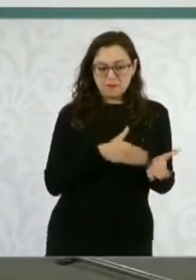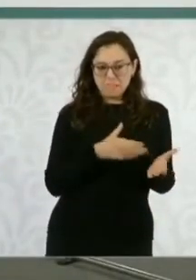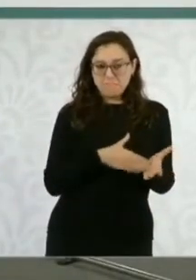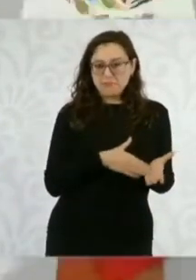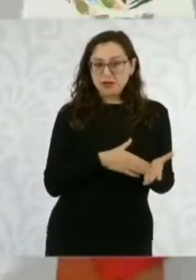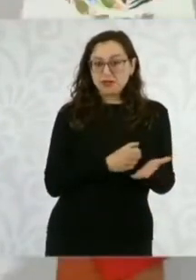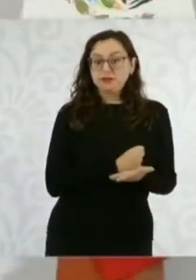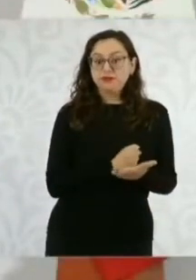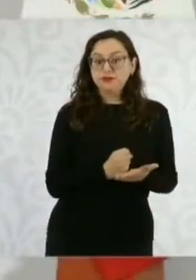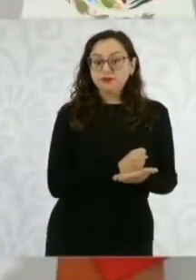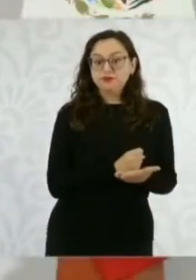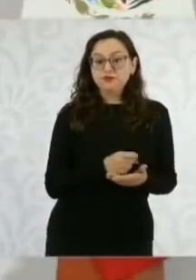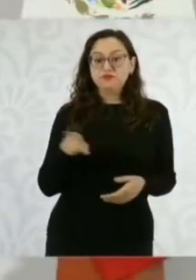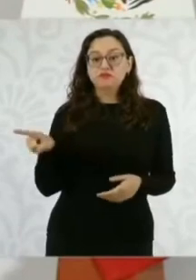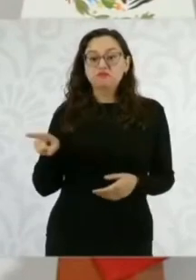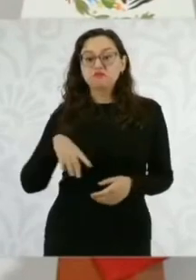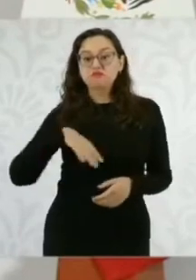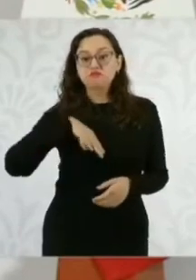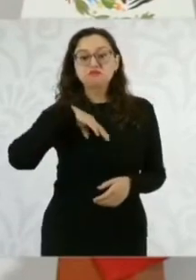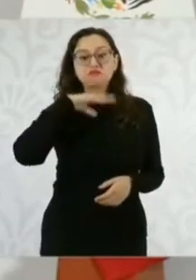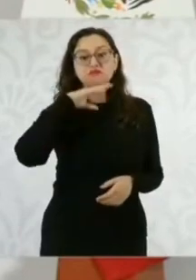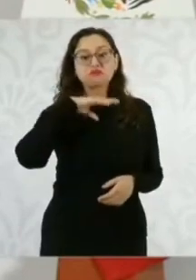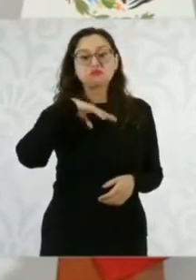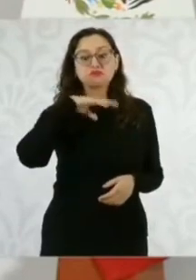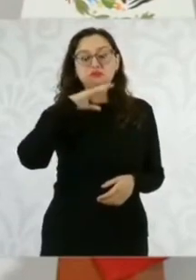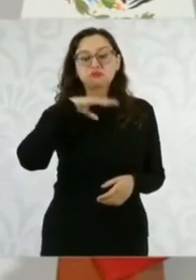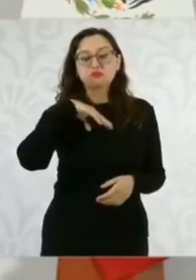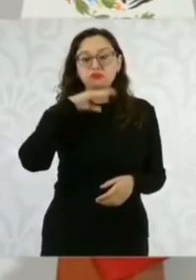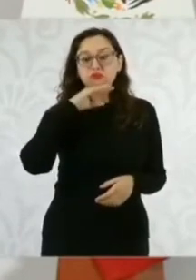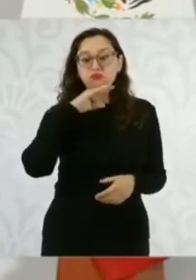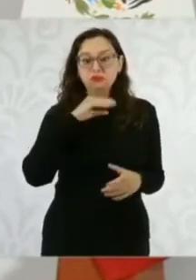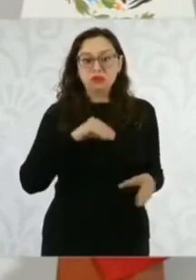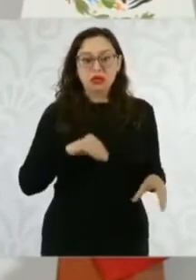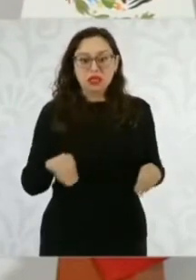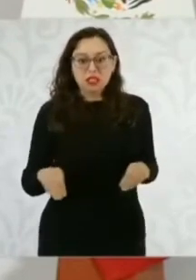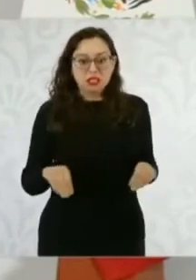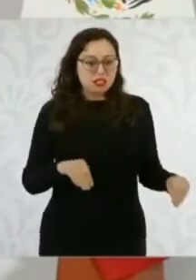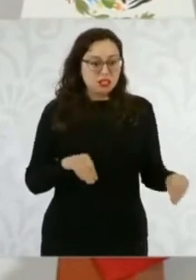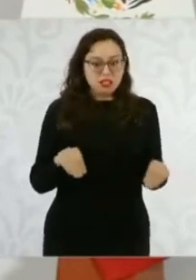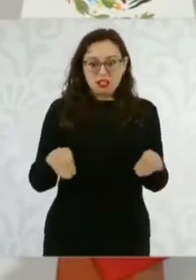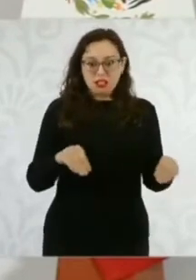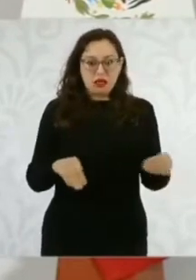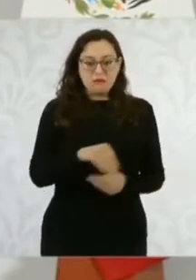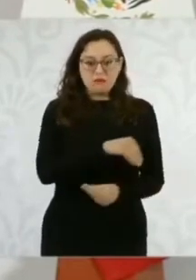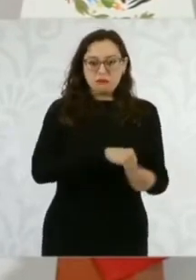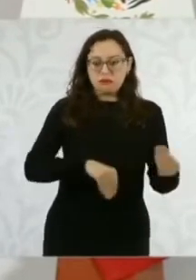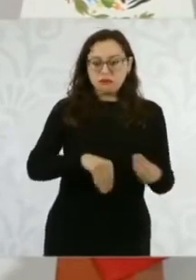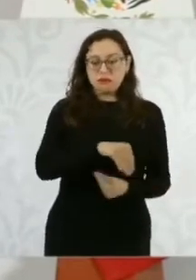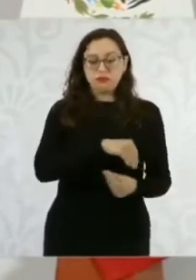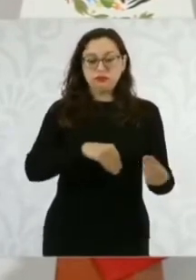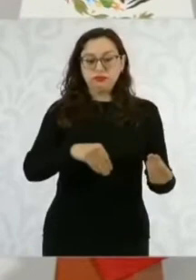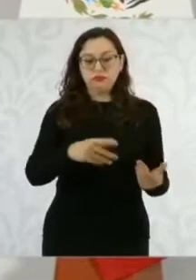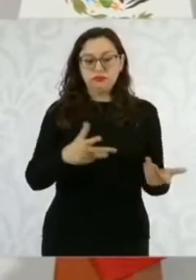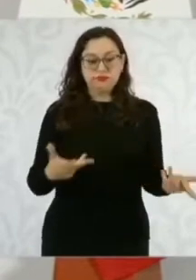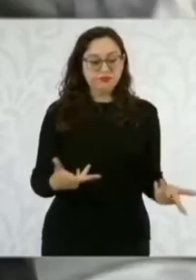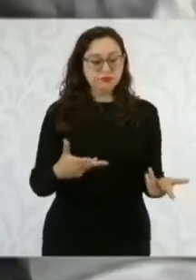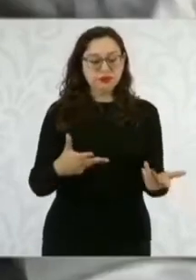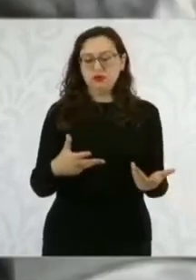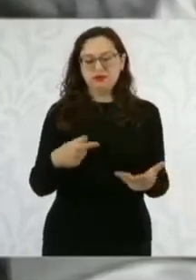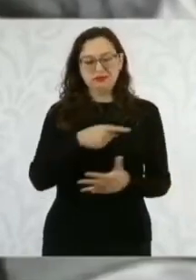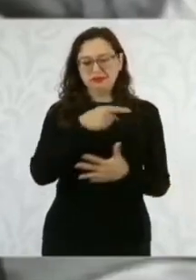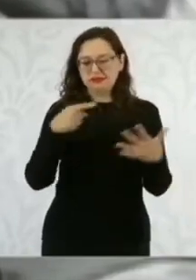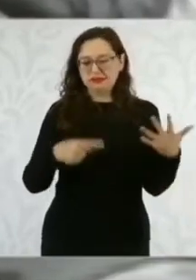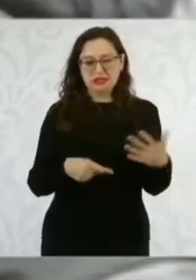y sacan el crédito a su nombre para empezar a tapar los huecos que se van generando. Pero entonces es parte de un engaño y